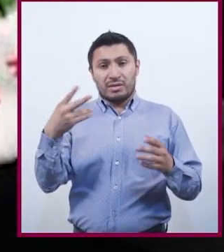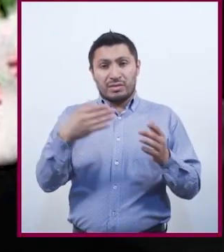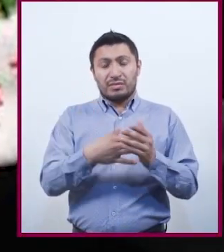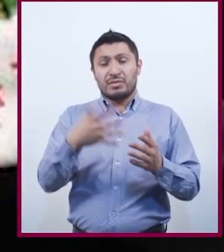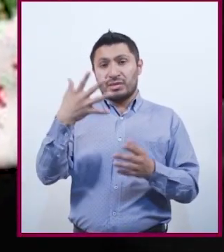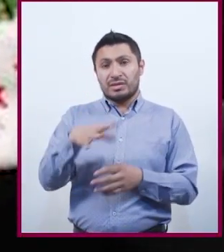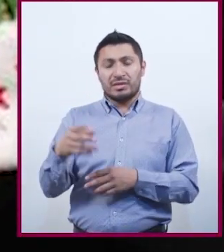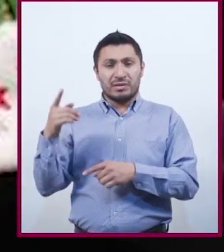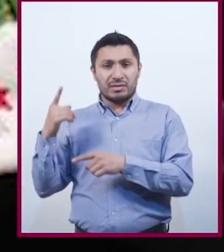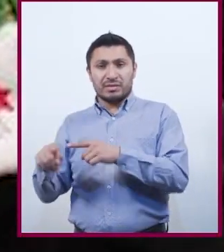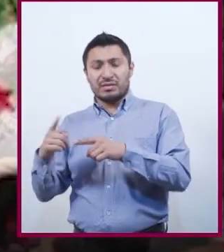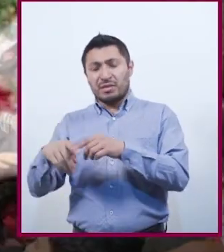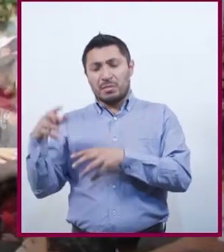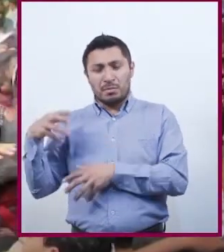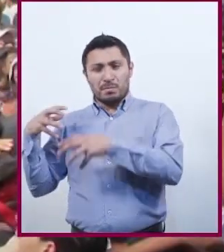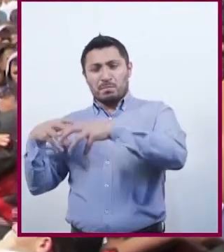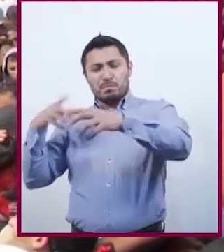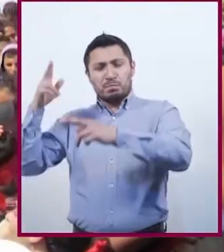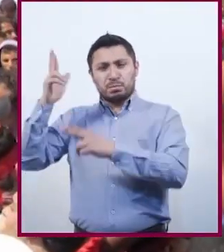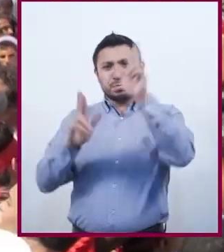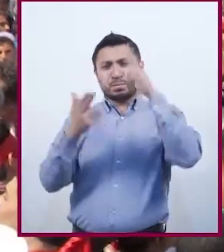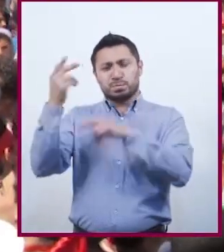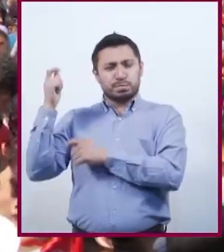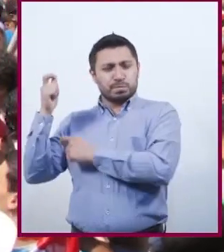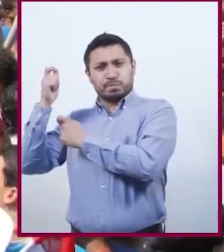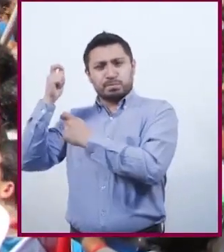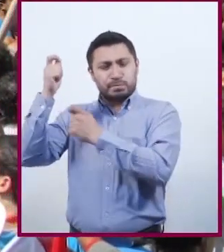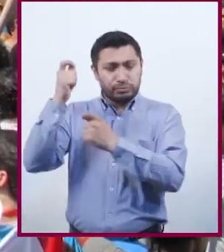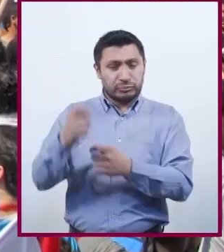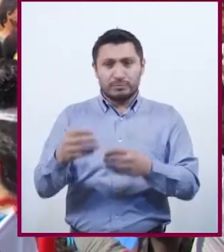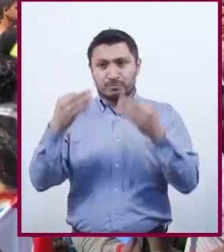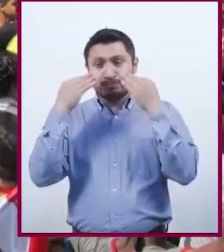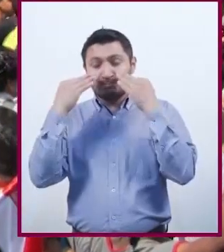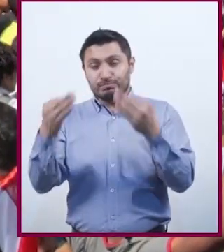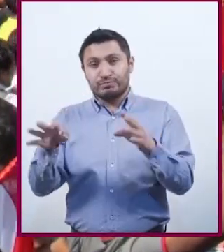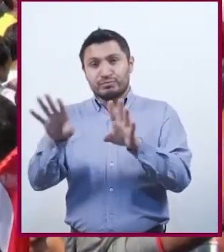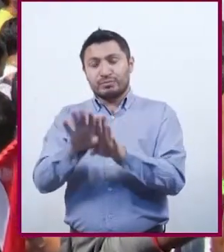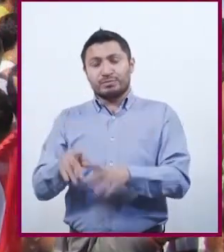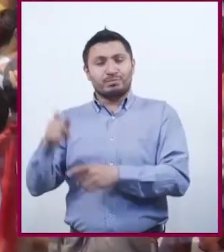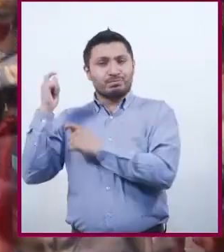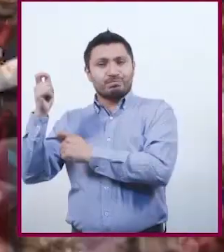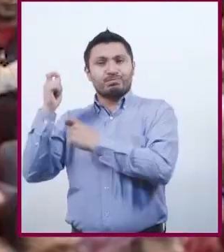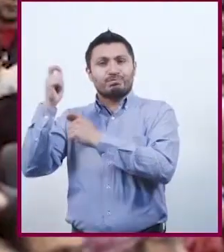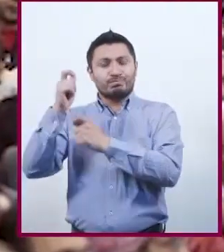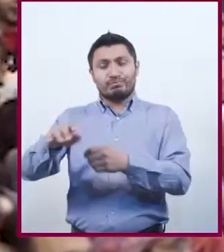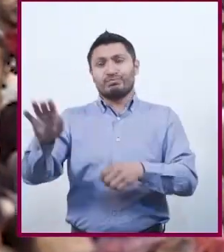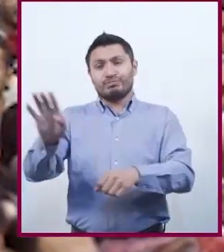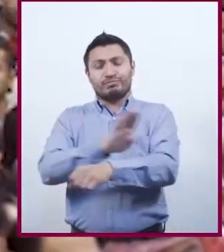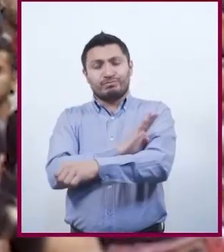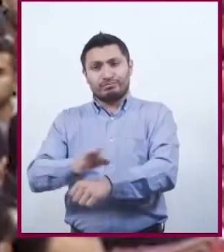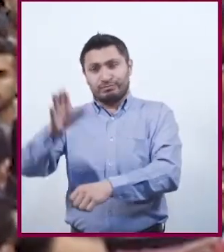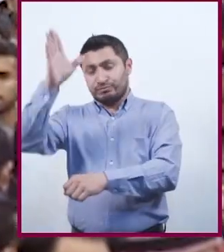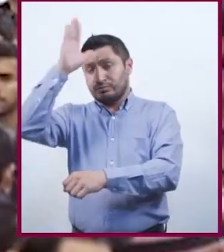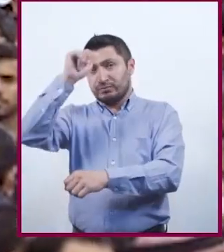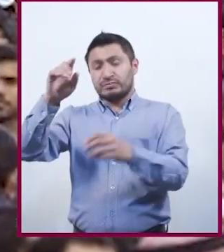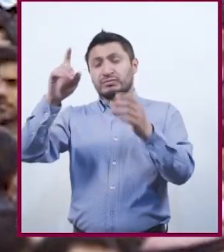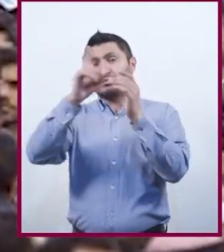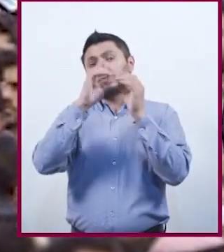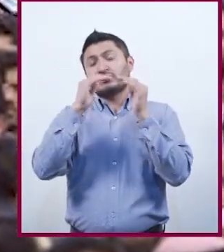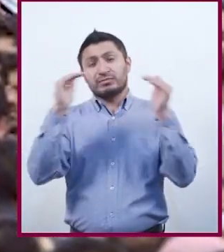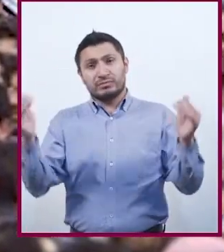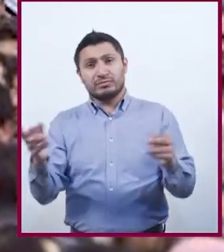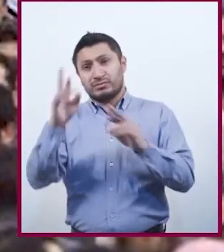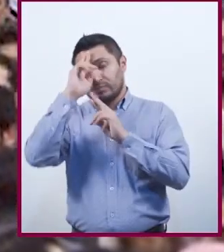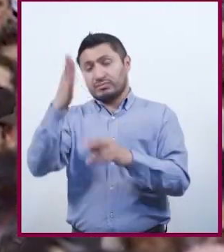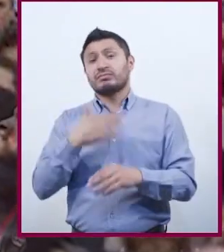con numerosas manifestaciones y huelgas generales. Se observó una ola de protestas y levantamientos a favor de la democracia y del respeto